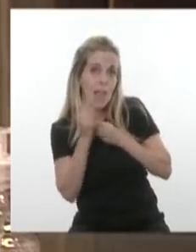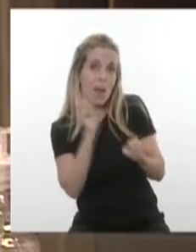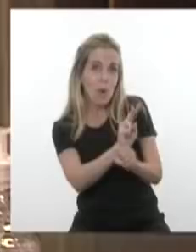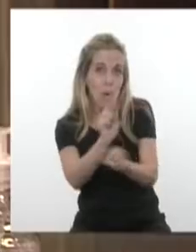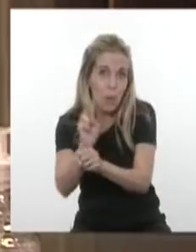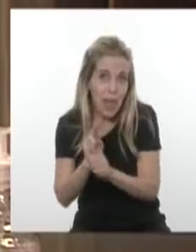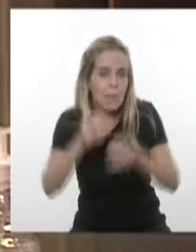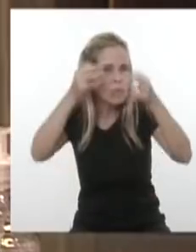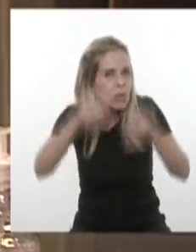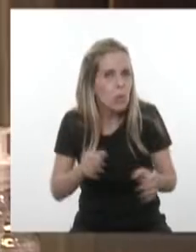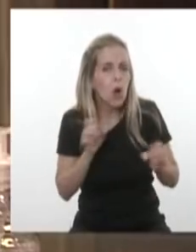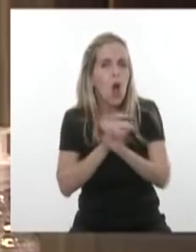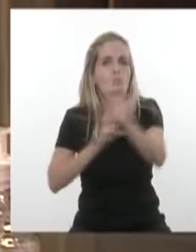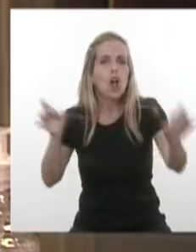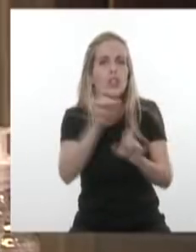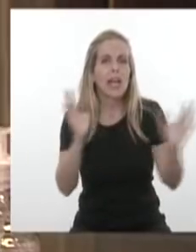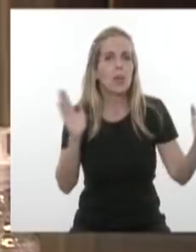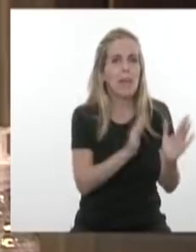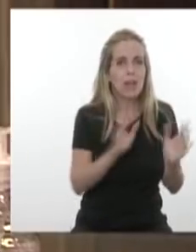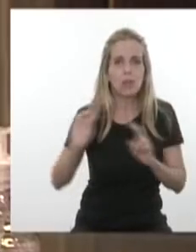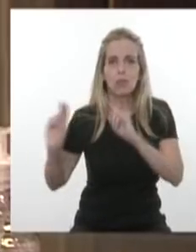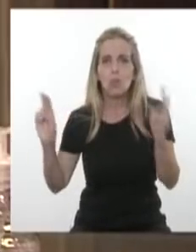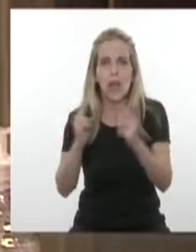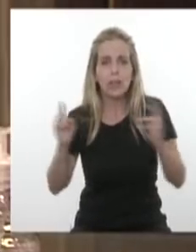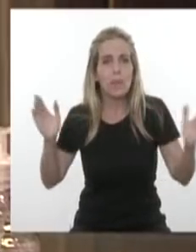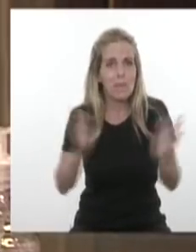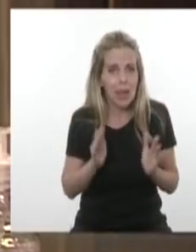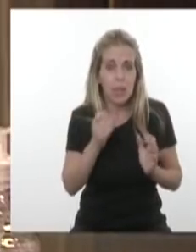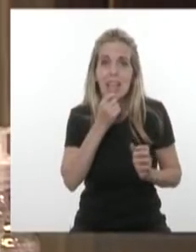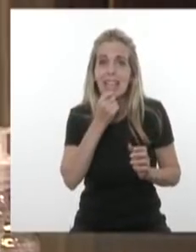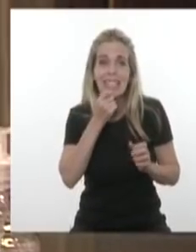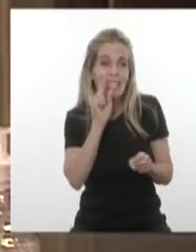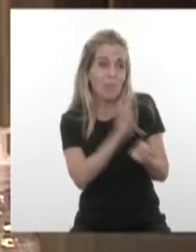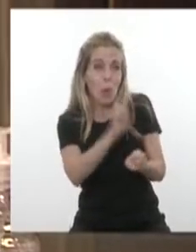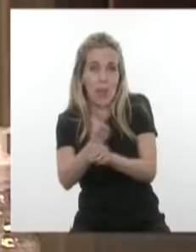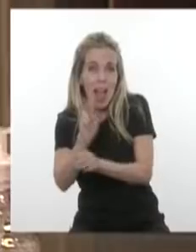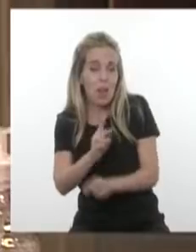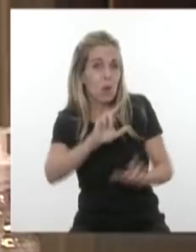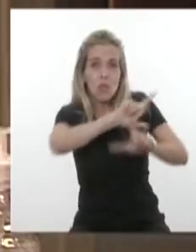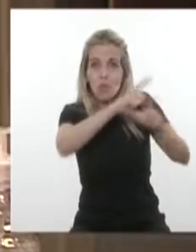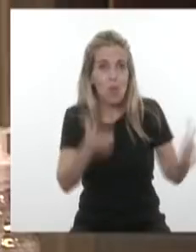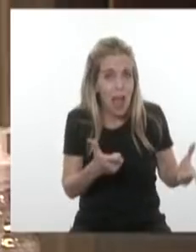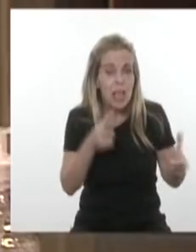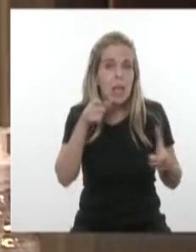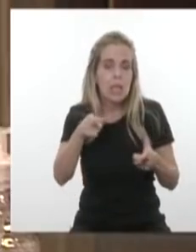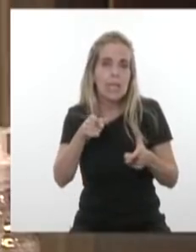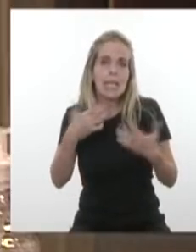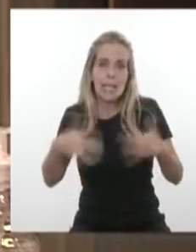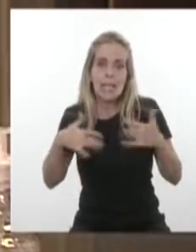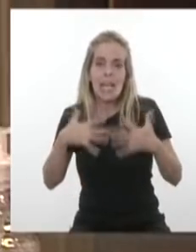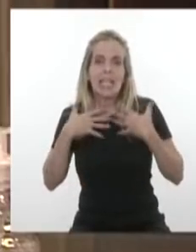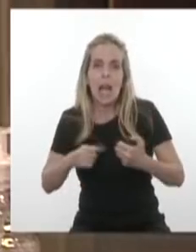fallecidos donde no hay cuidado colectivo cualquier sistema de salud puede desbordar